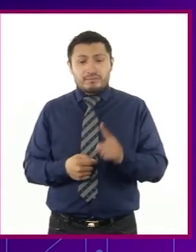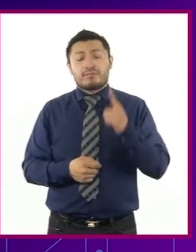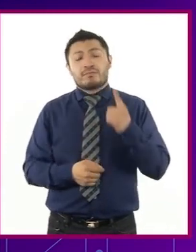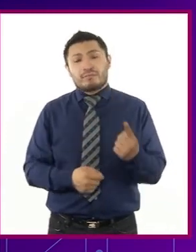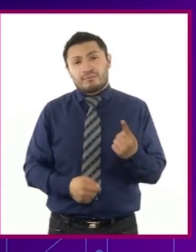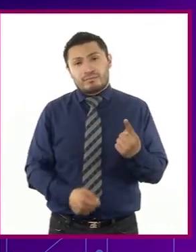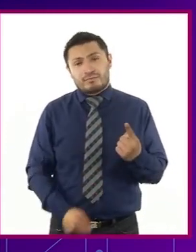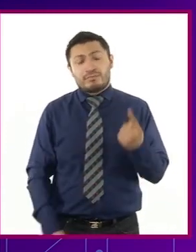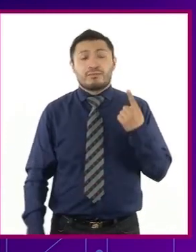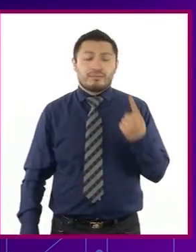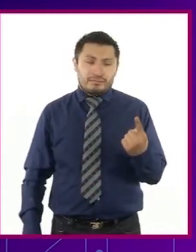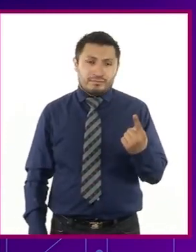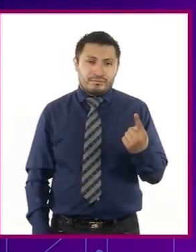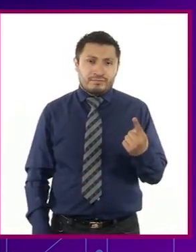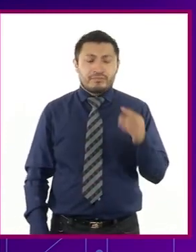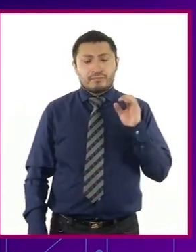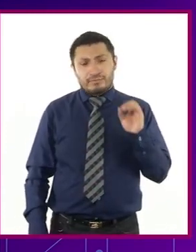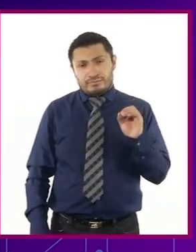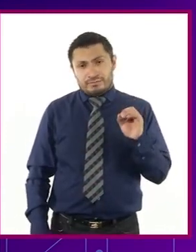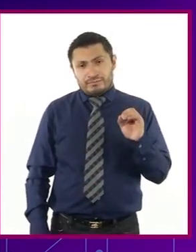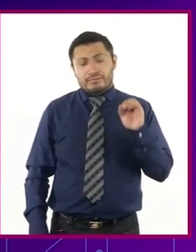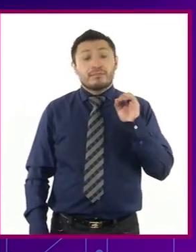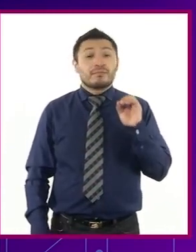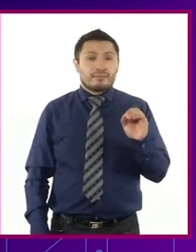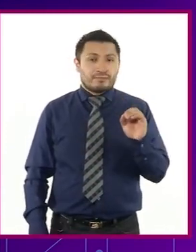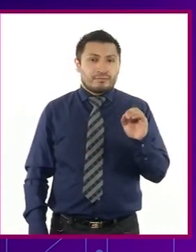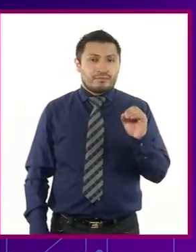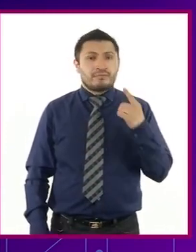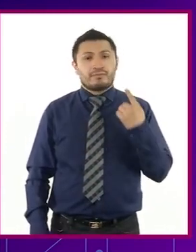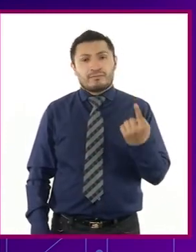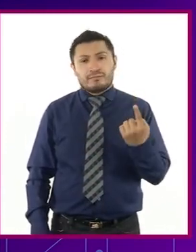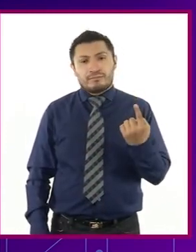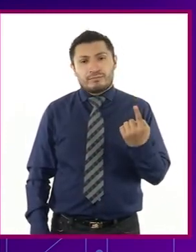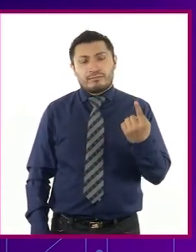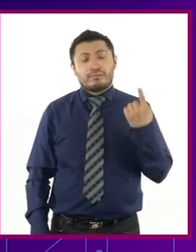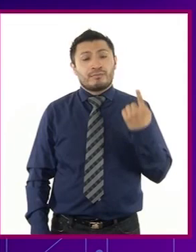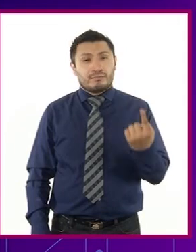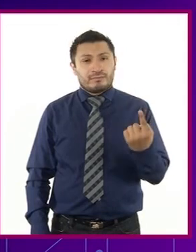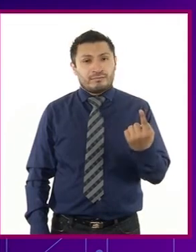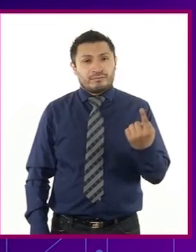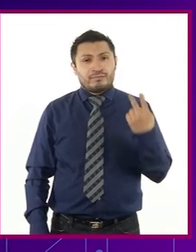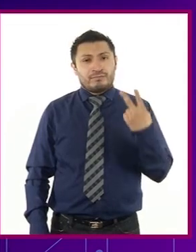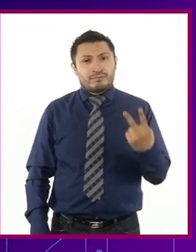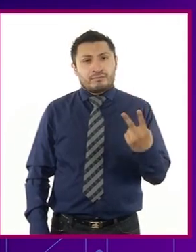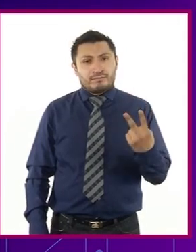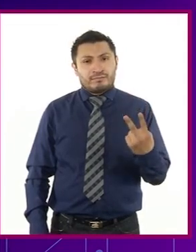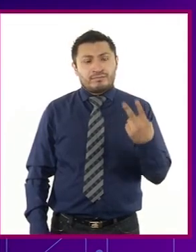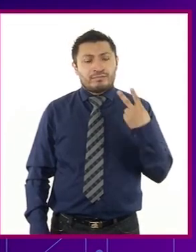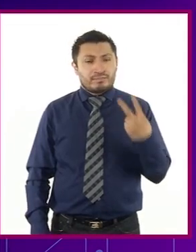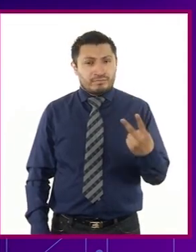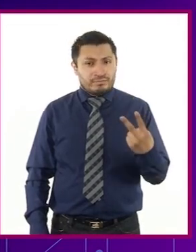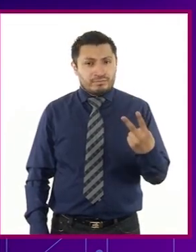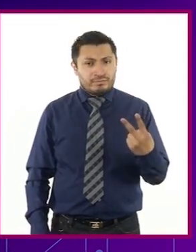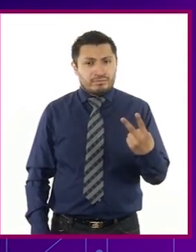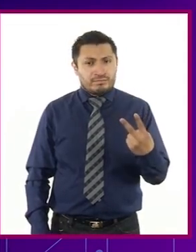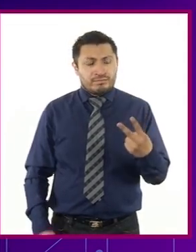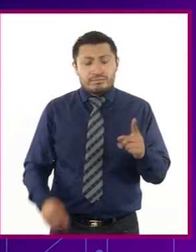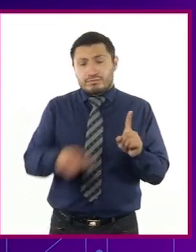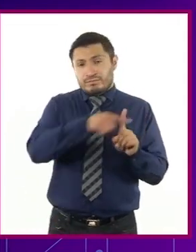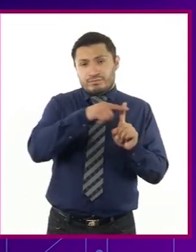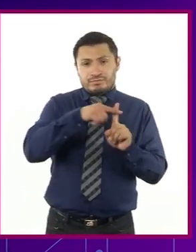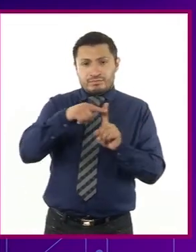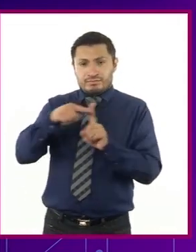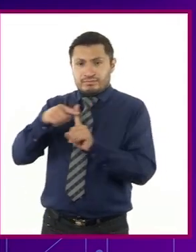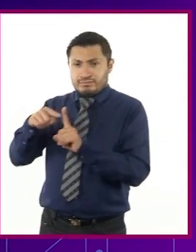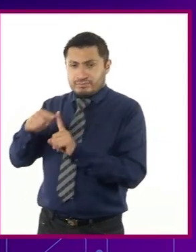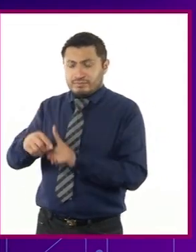1, 1, 0, 0, 1, 1, 2, 2. Se suman las